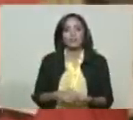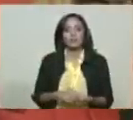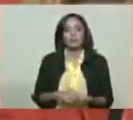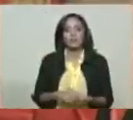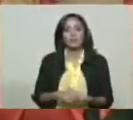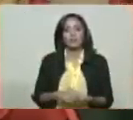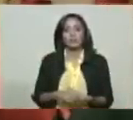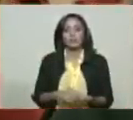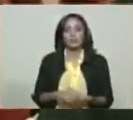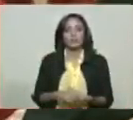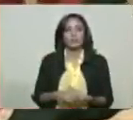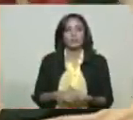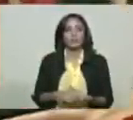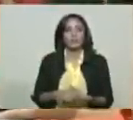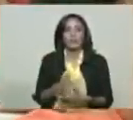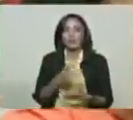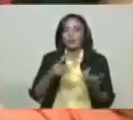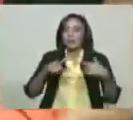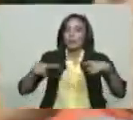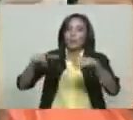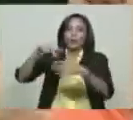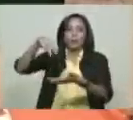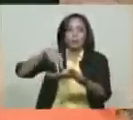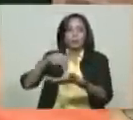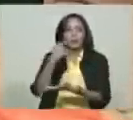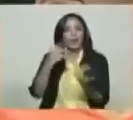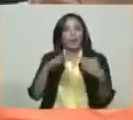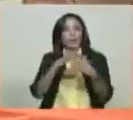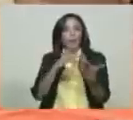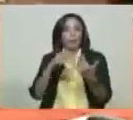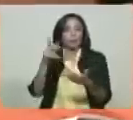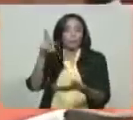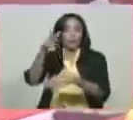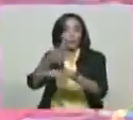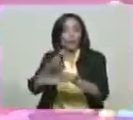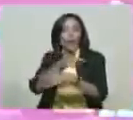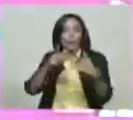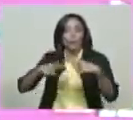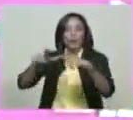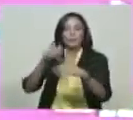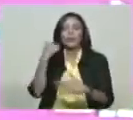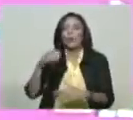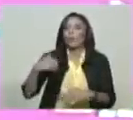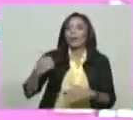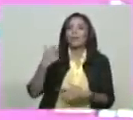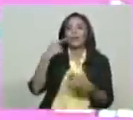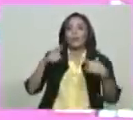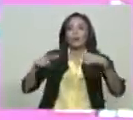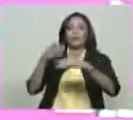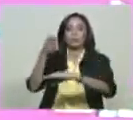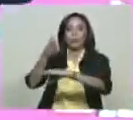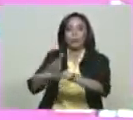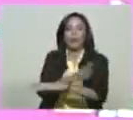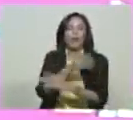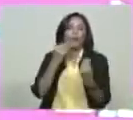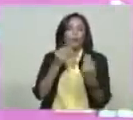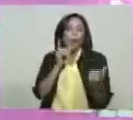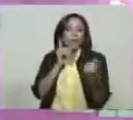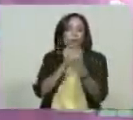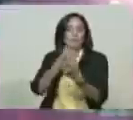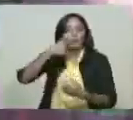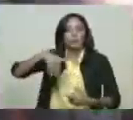todos los delegados internacionales. Nos pararíamos en cualquier esquina que ustedes eligieran de un mapa para que vieran la atención del